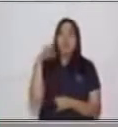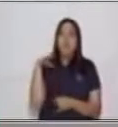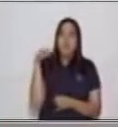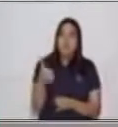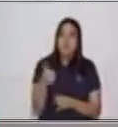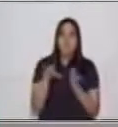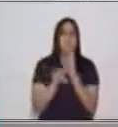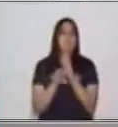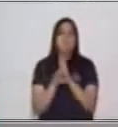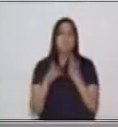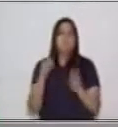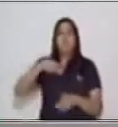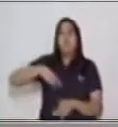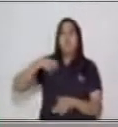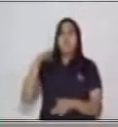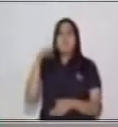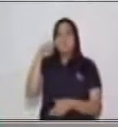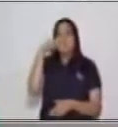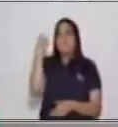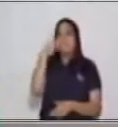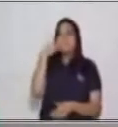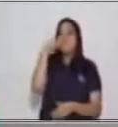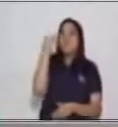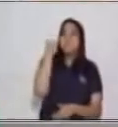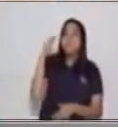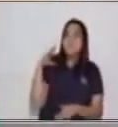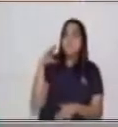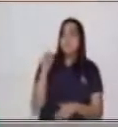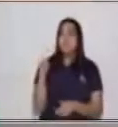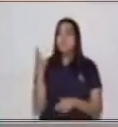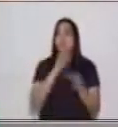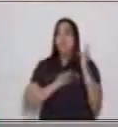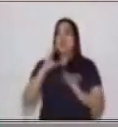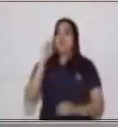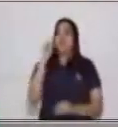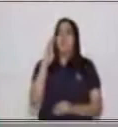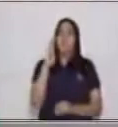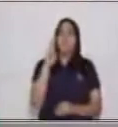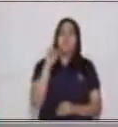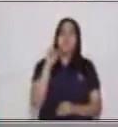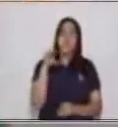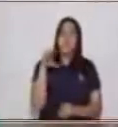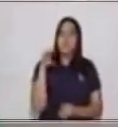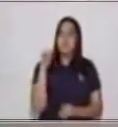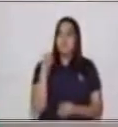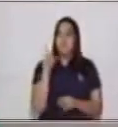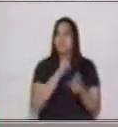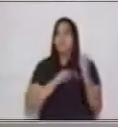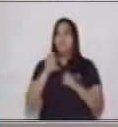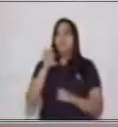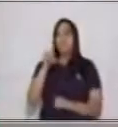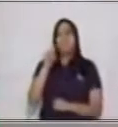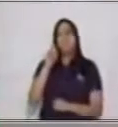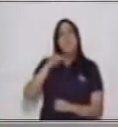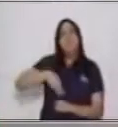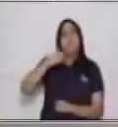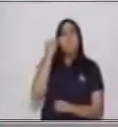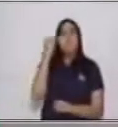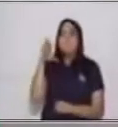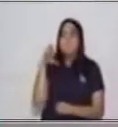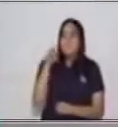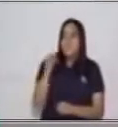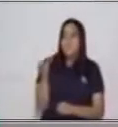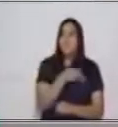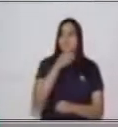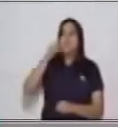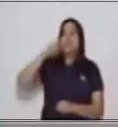ejemplo, mestiza, cobrizo, movediza y plomizo. ¿Sí? Aquí las vas a escribir